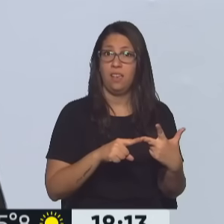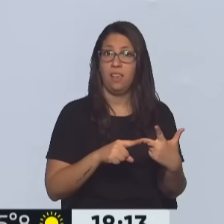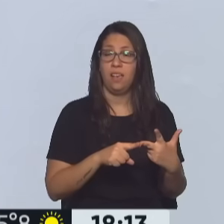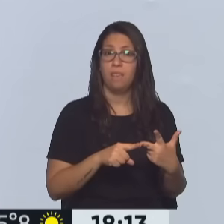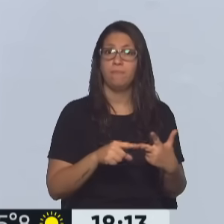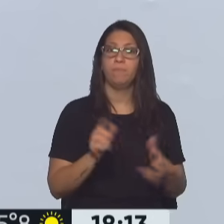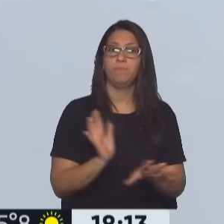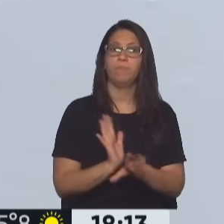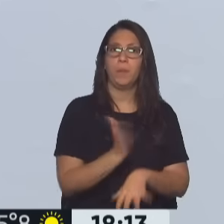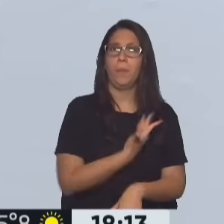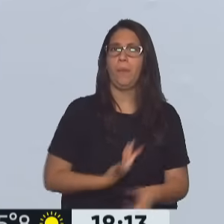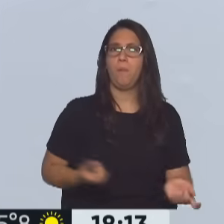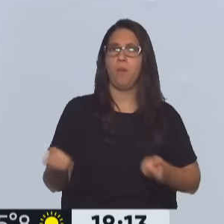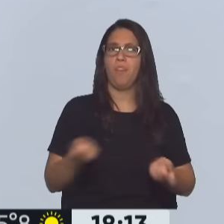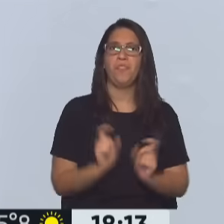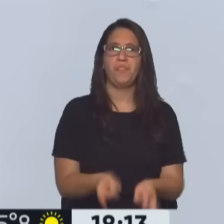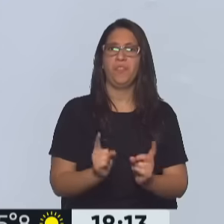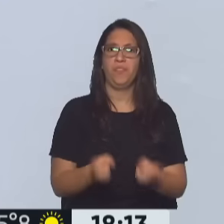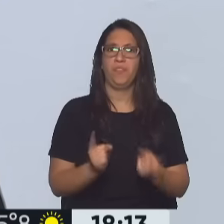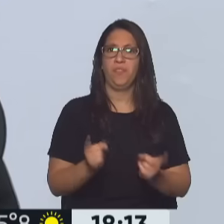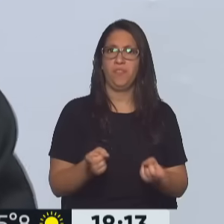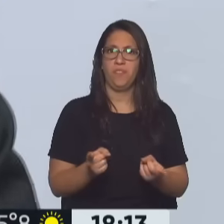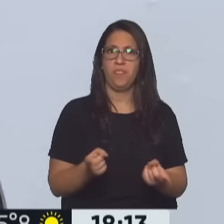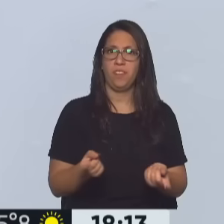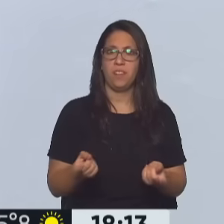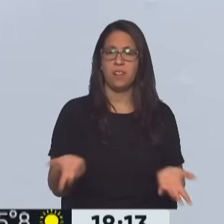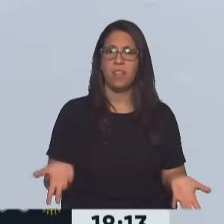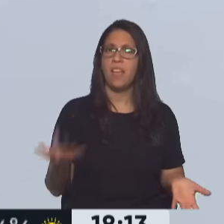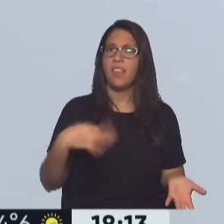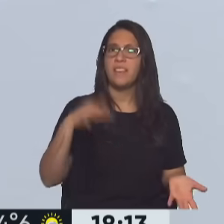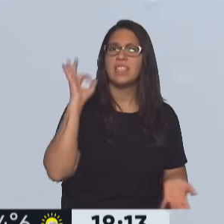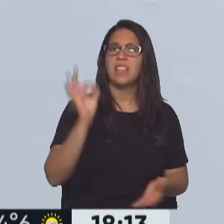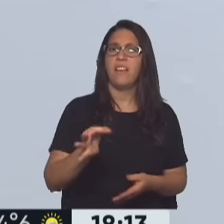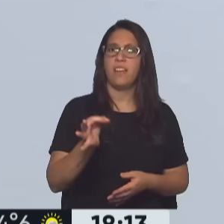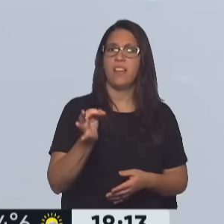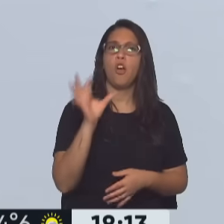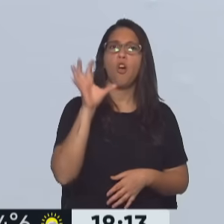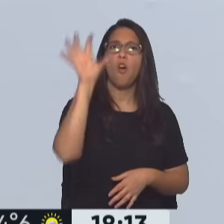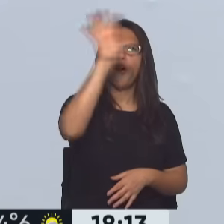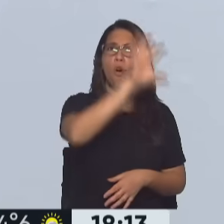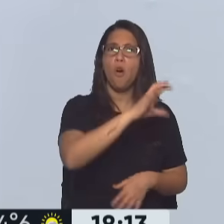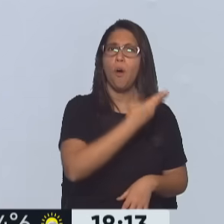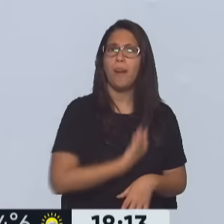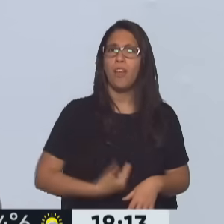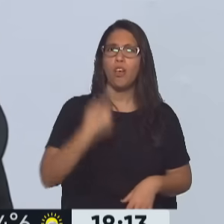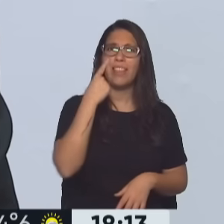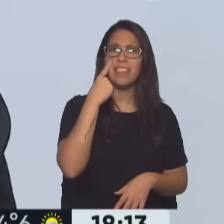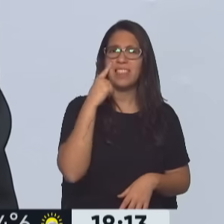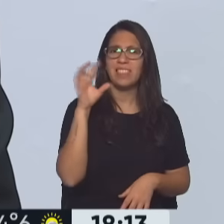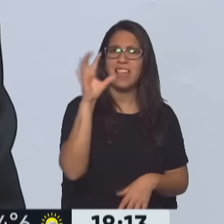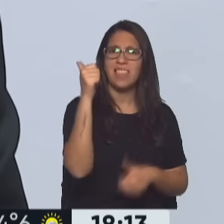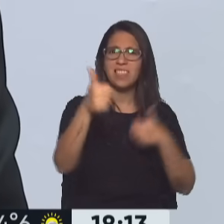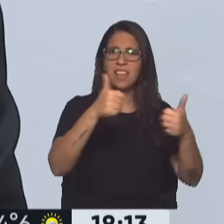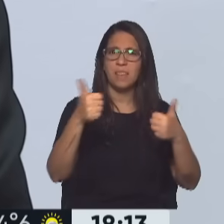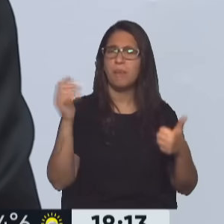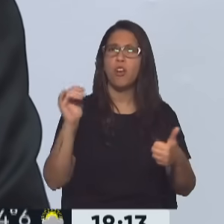garantía de gobernabilidad. Los argentinos tienen que saber que con gobernadores, con intendentes, pero sobre todo con un gobierno